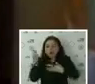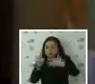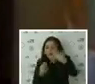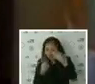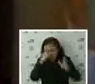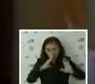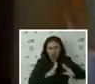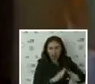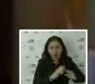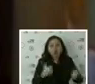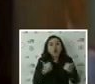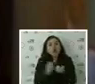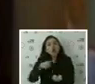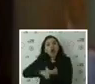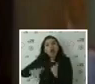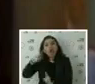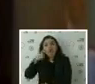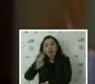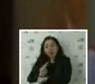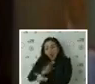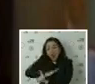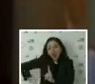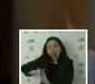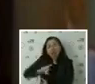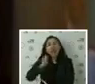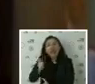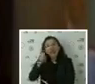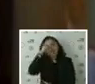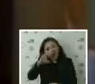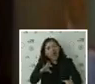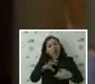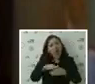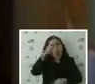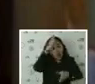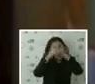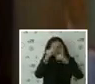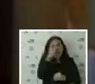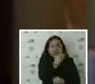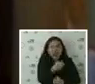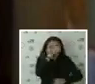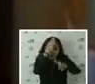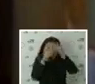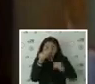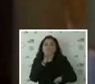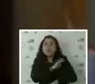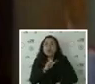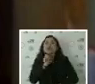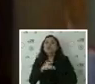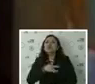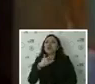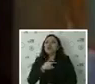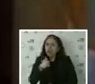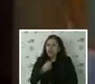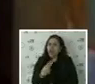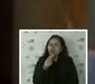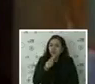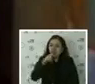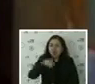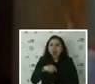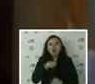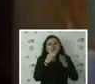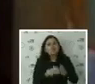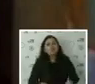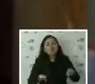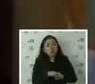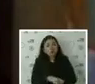situación actual en relación al aprendizaje, justo para que estos aprendizajes puedan ser relevantes y significativos, tanto para